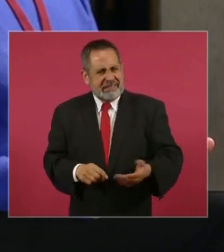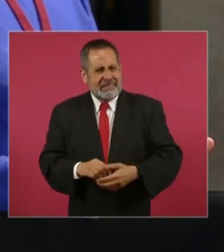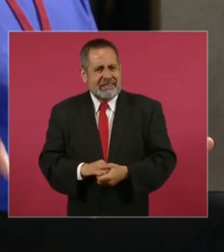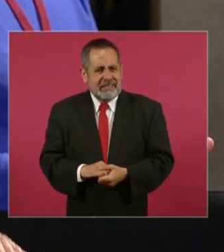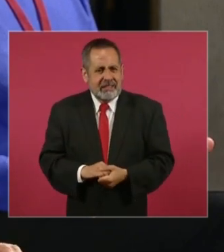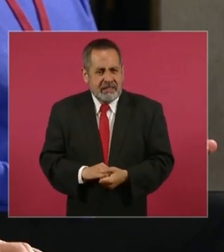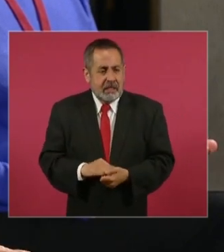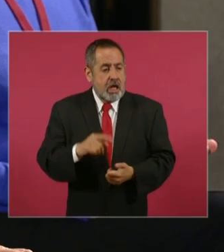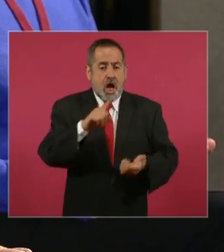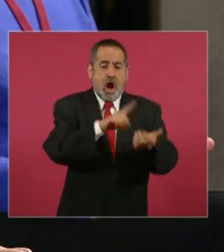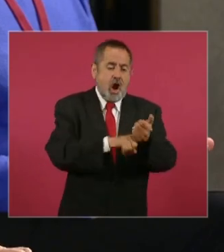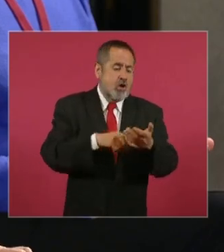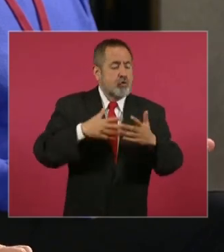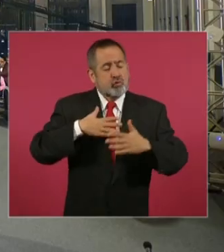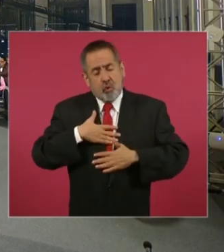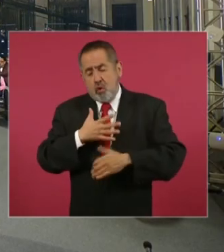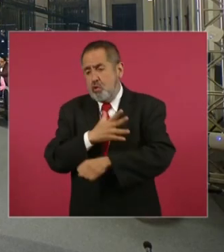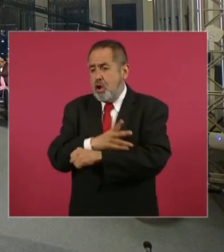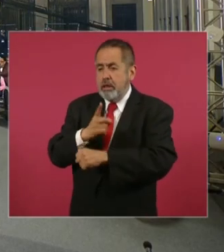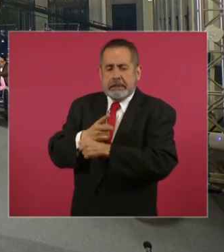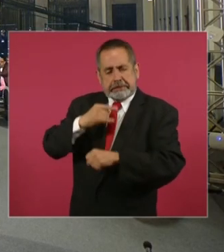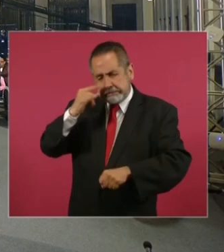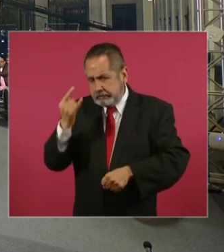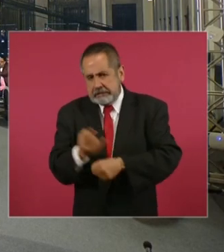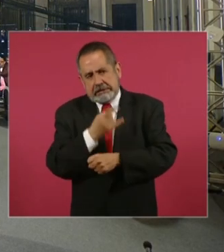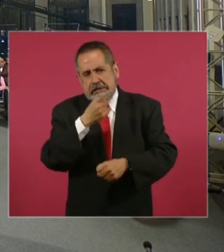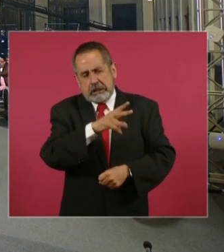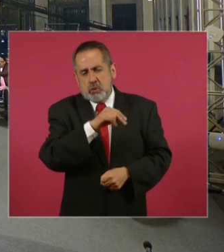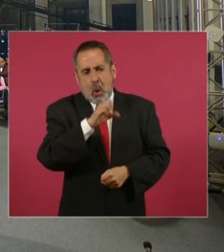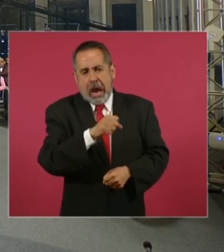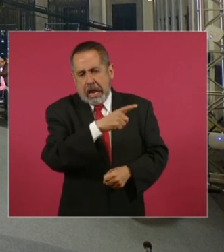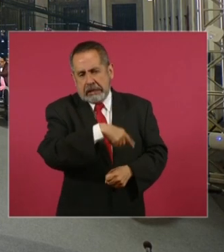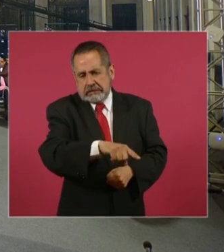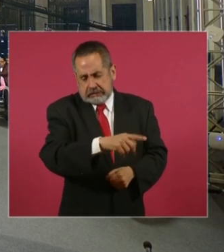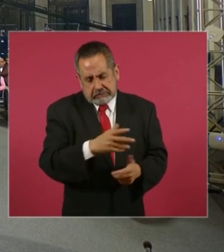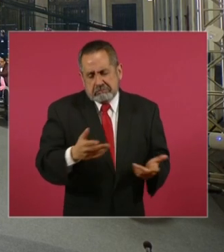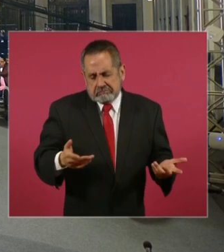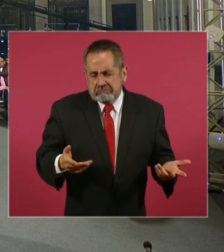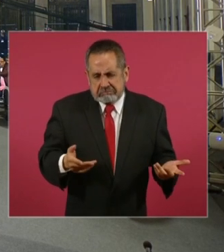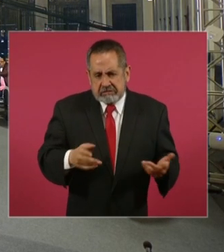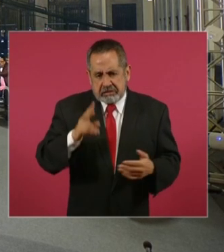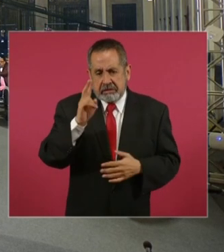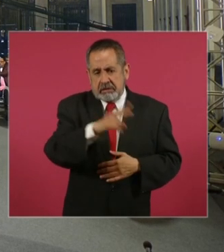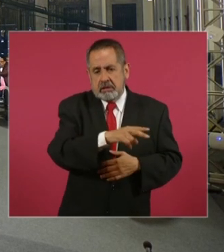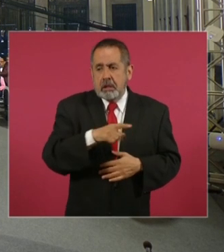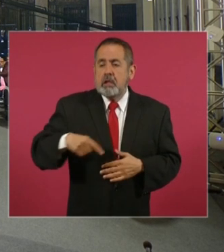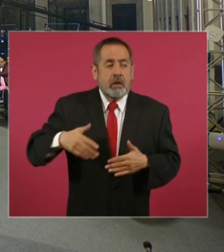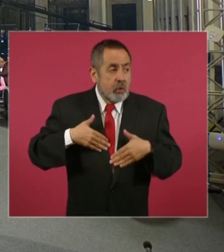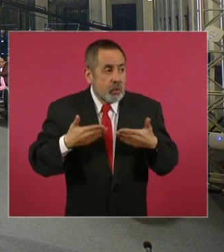que se hacen pasar por honorables, no lo son, que valiéndose de su fía,